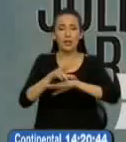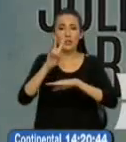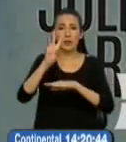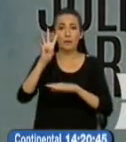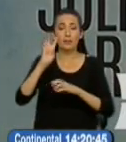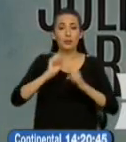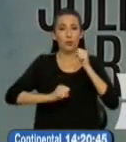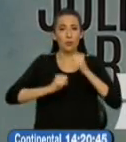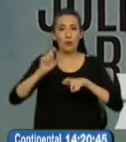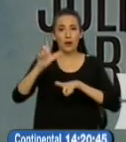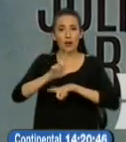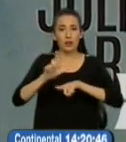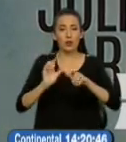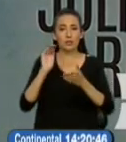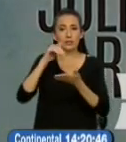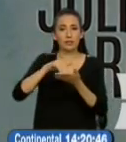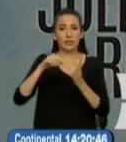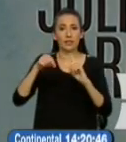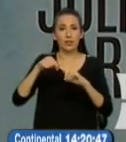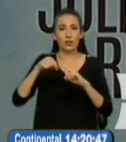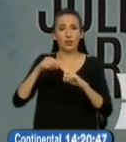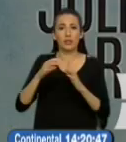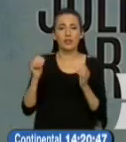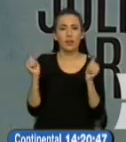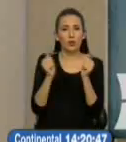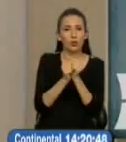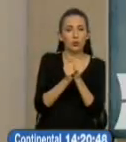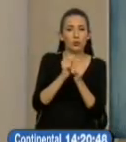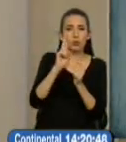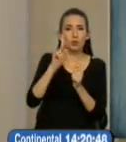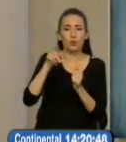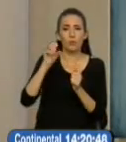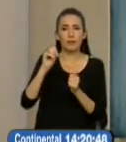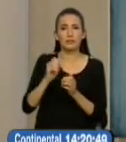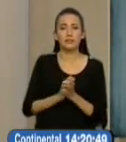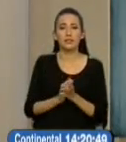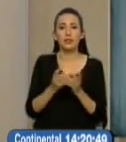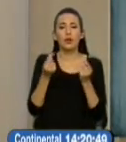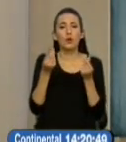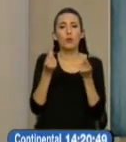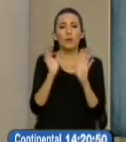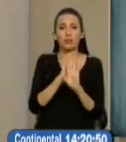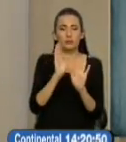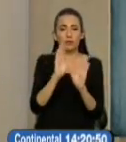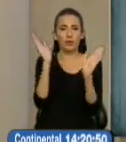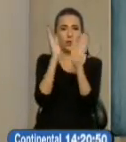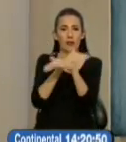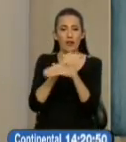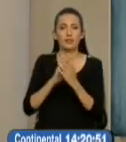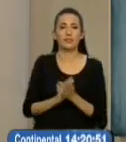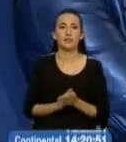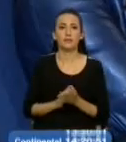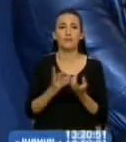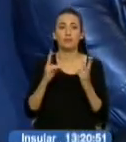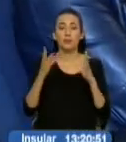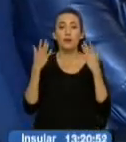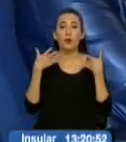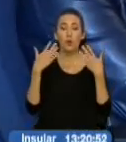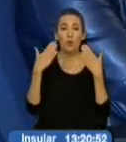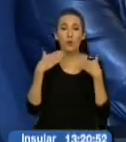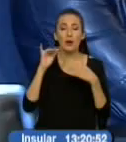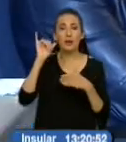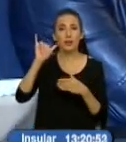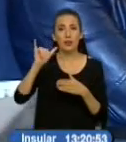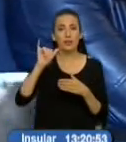Mayo, centro de Quito, junto al UPC. La entrada es totalmente gratuita. También la población de Guayaquil podrá admirar este trabajo el